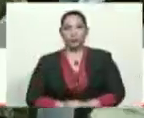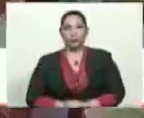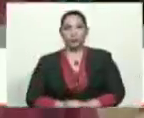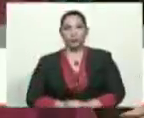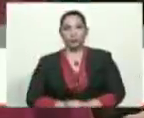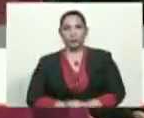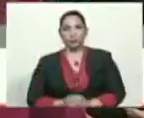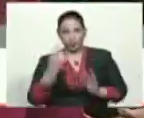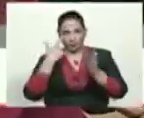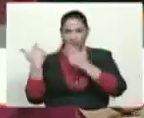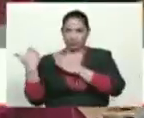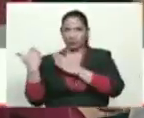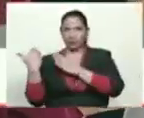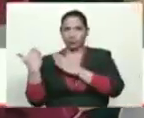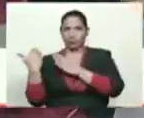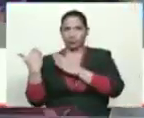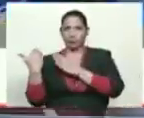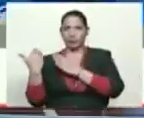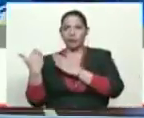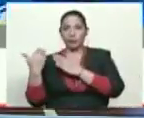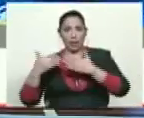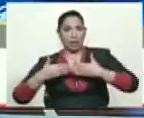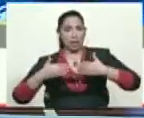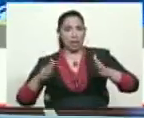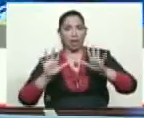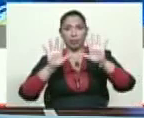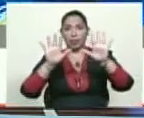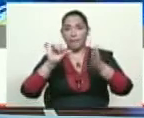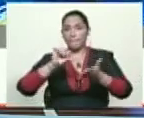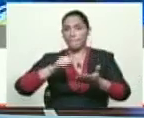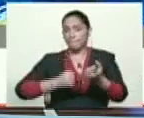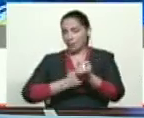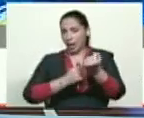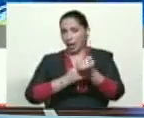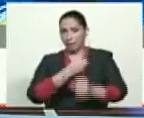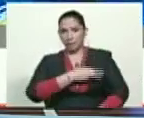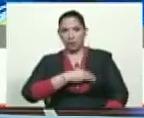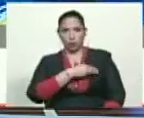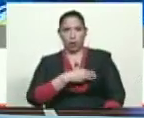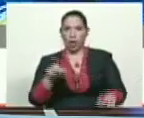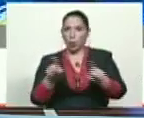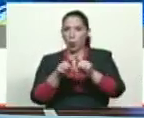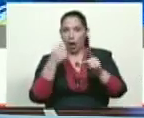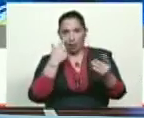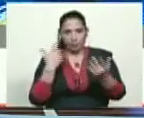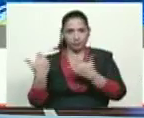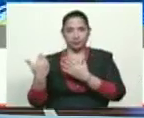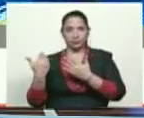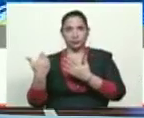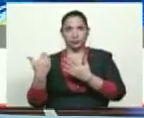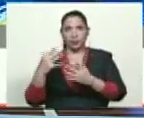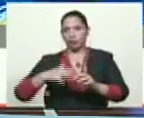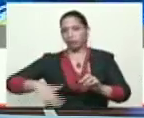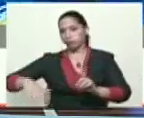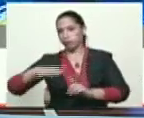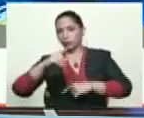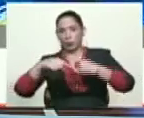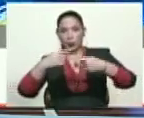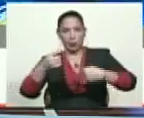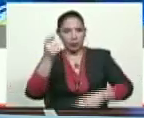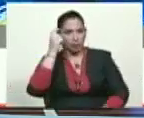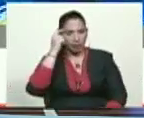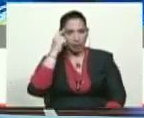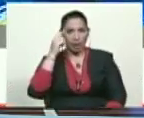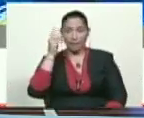vamos a inaugurar 10 base de emisiones igual a ésta a lo largo y ancho de los días por venir en el